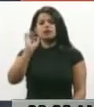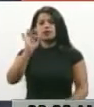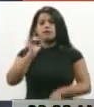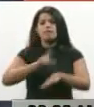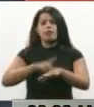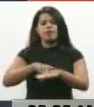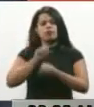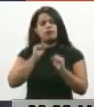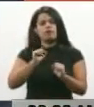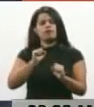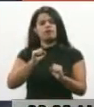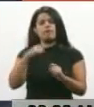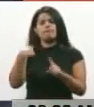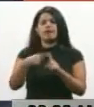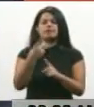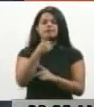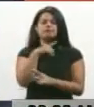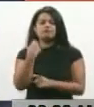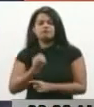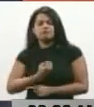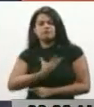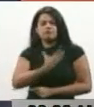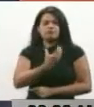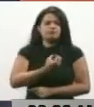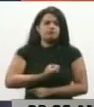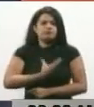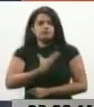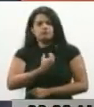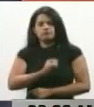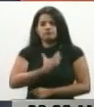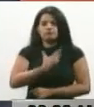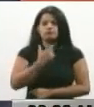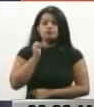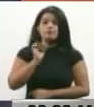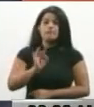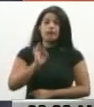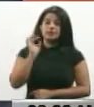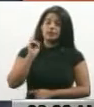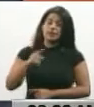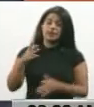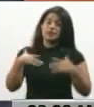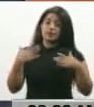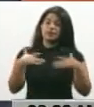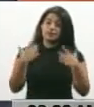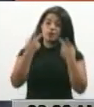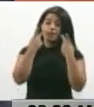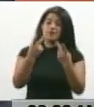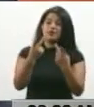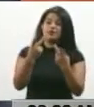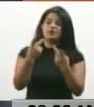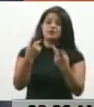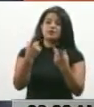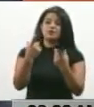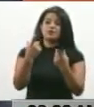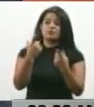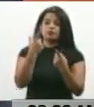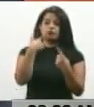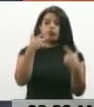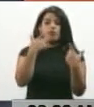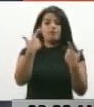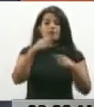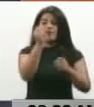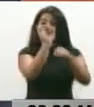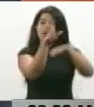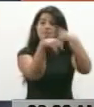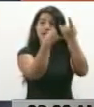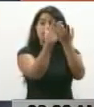y momentos muy románticos, y sobre todo, bueno, una diversión de muchos palos del flamenco, mucho el flamenco